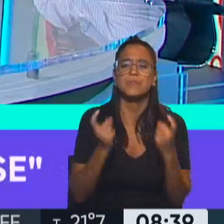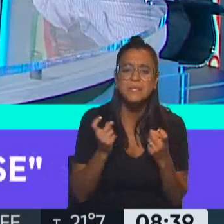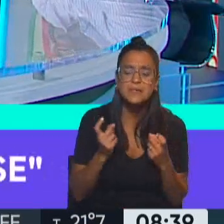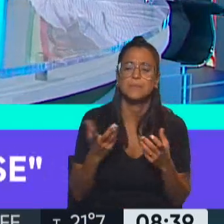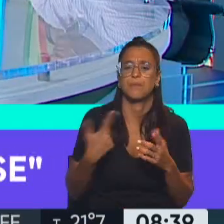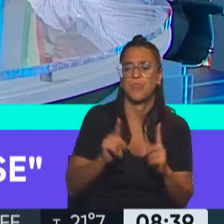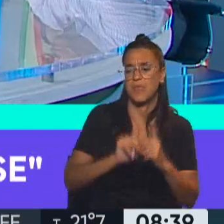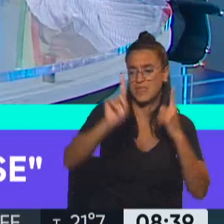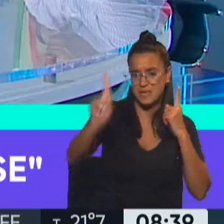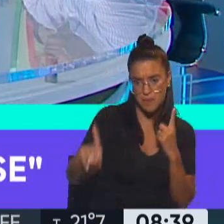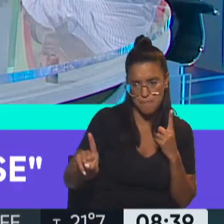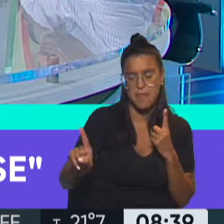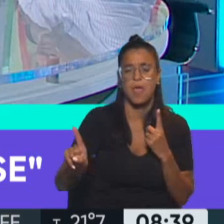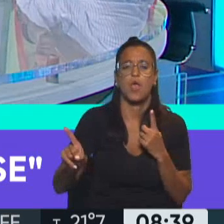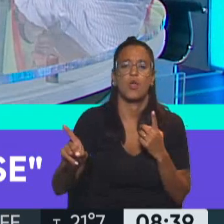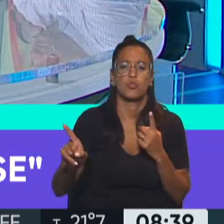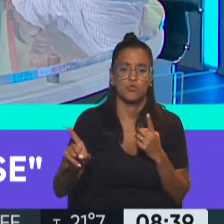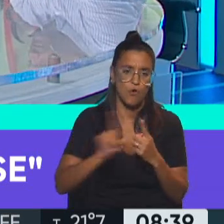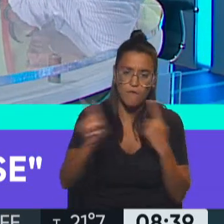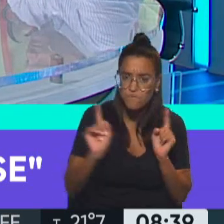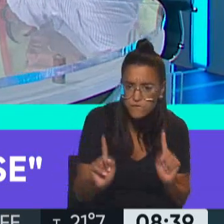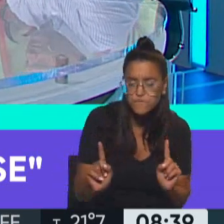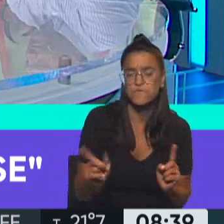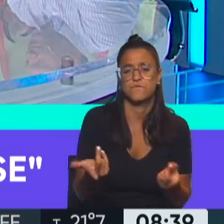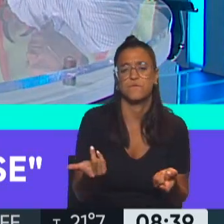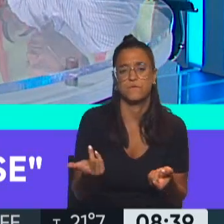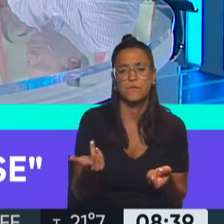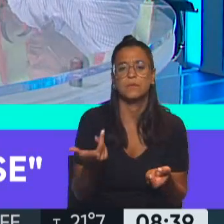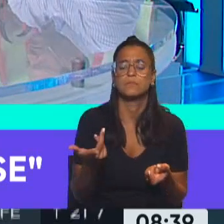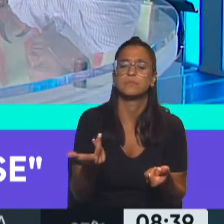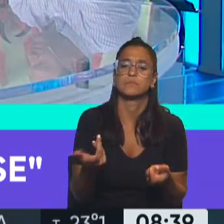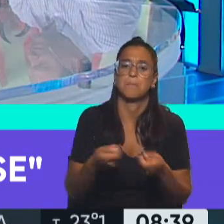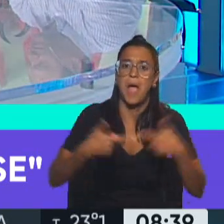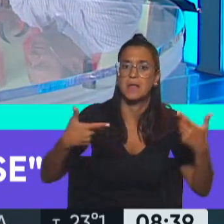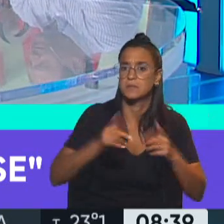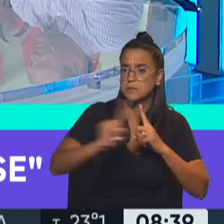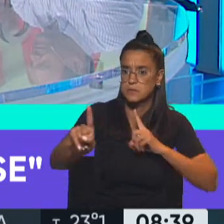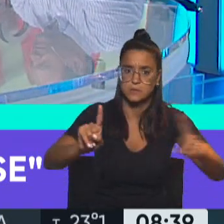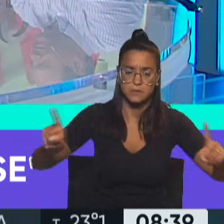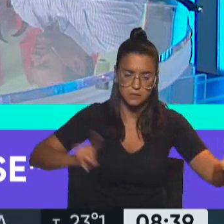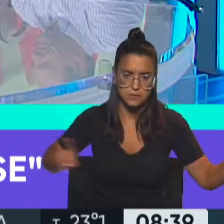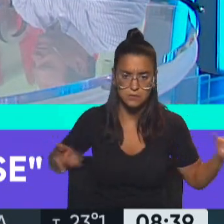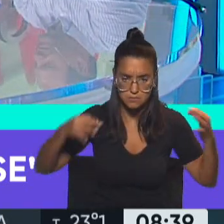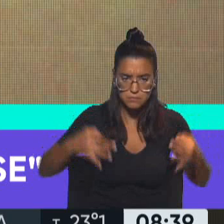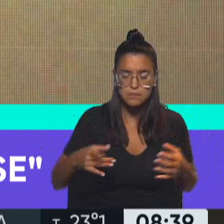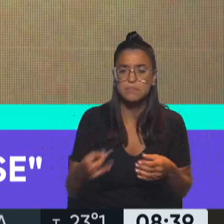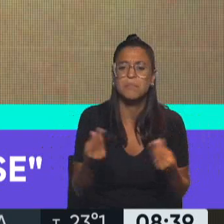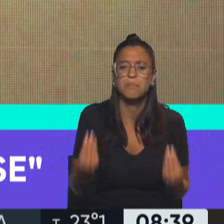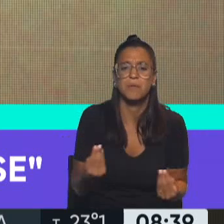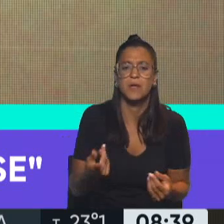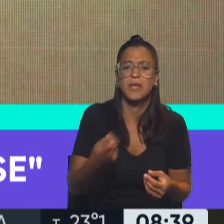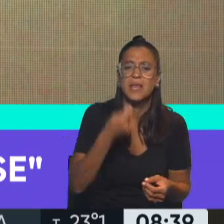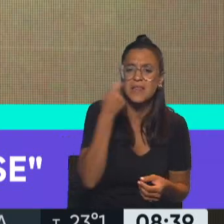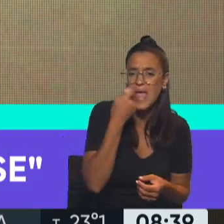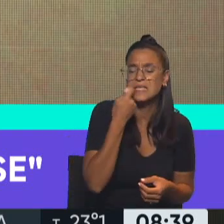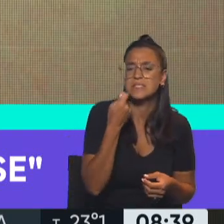del distanciamiento social, de mantenerlo, de incrementarlo si es necesario, ¿de qué sirve seguir testeándonos